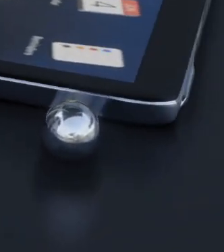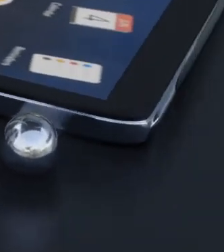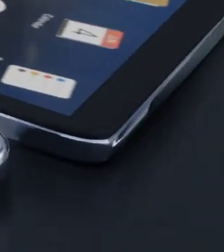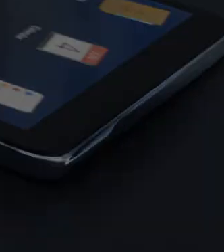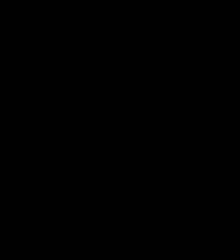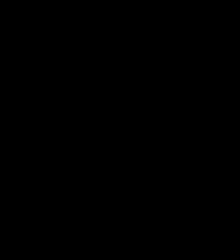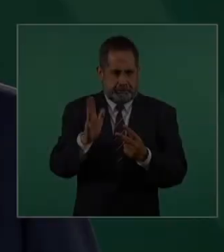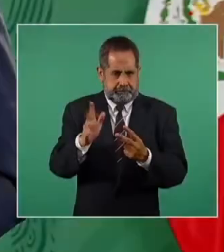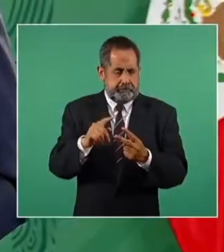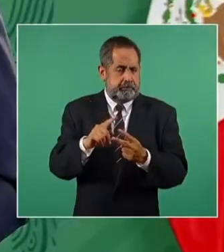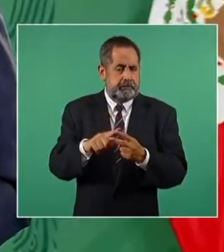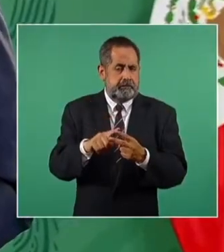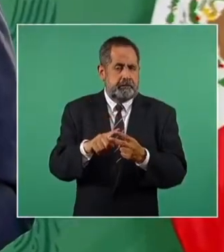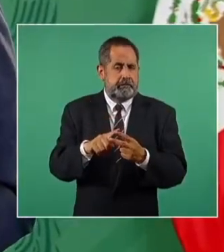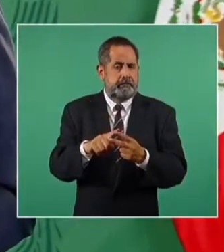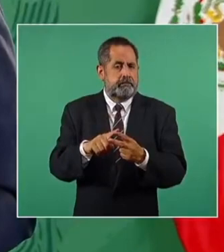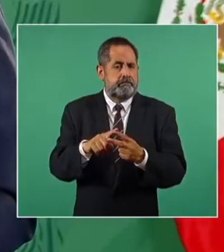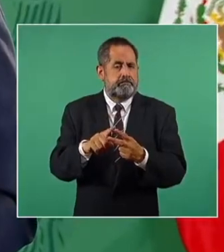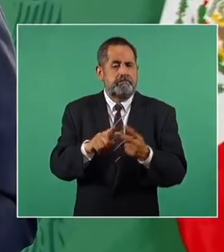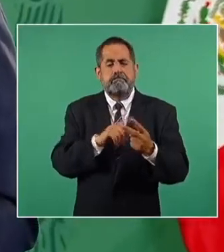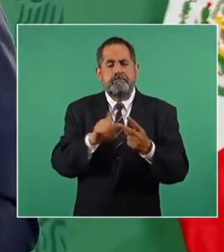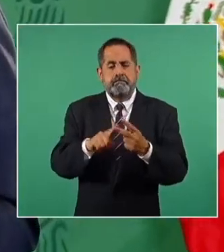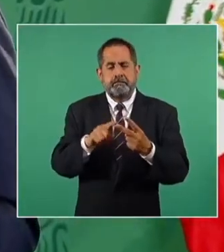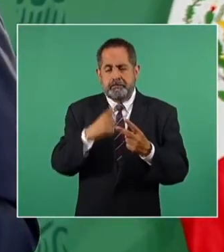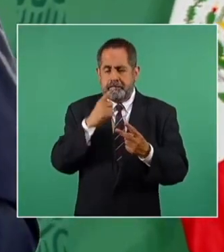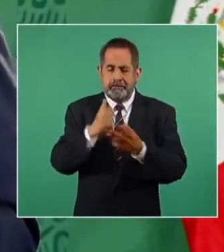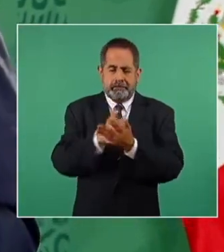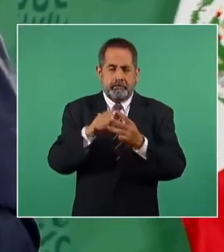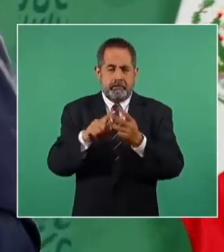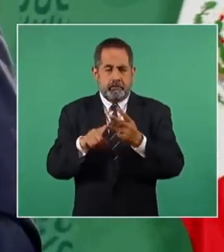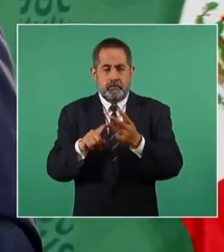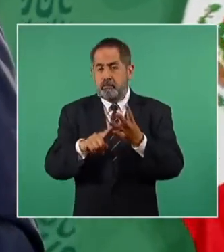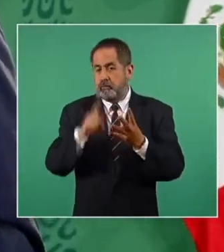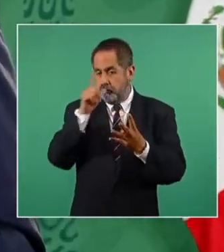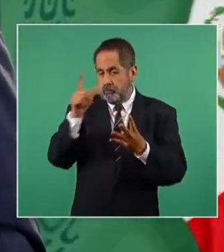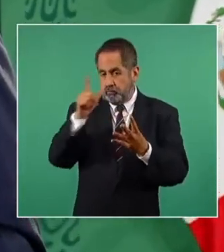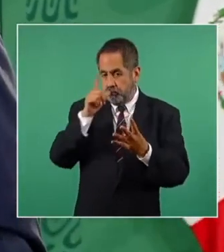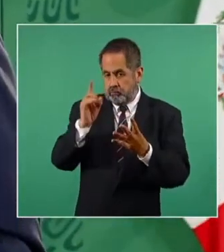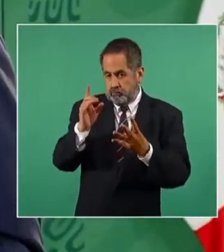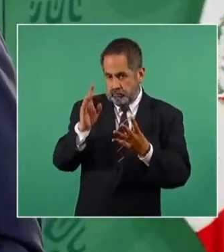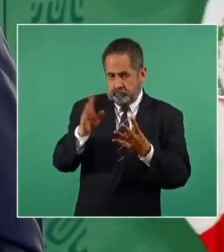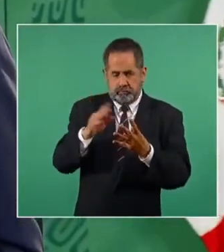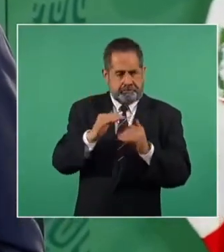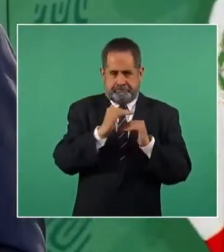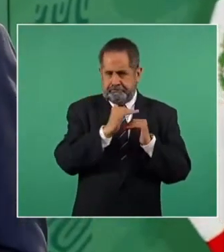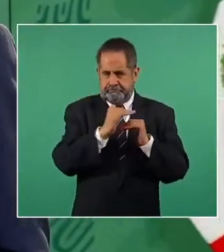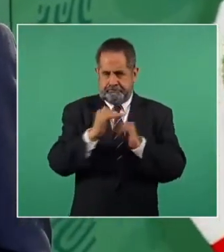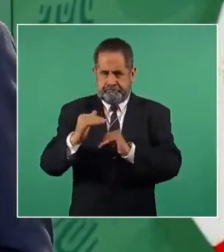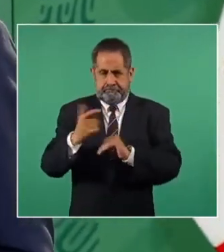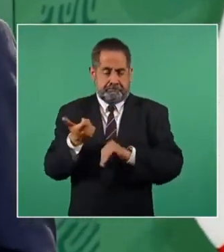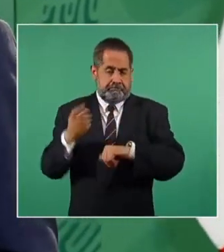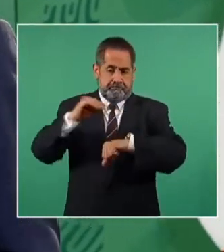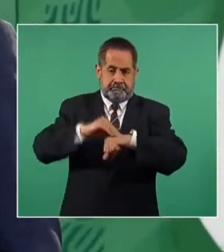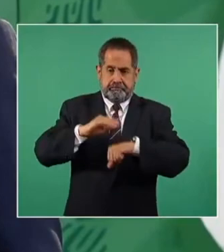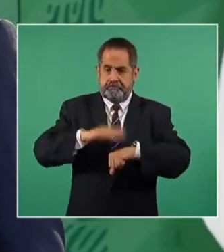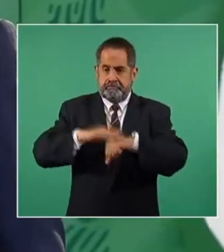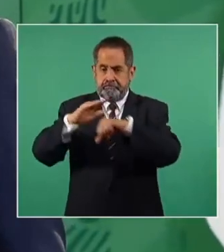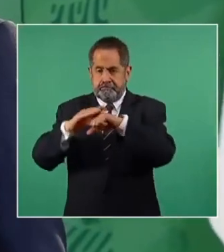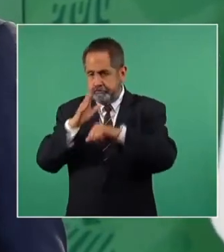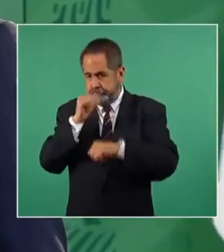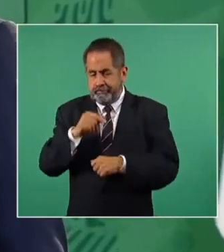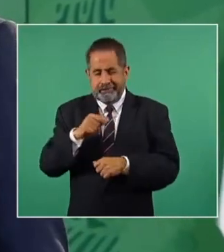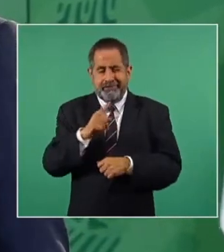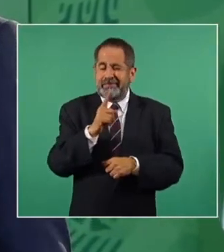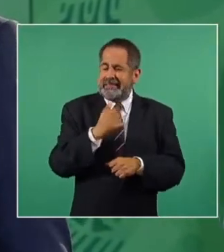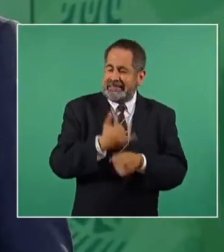estipulado como vemos amigos y amigas el presidente andrés manuel lópez obrador siempre está buscando la